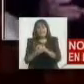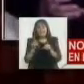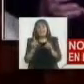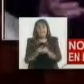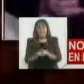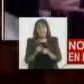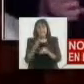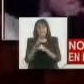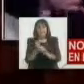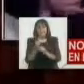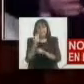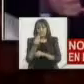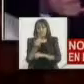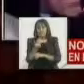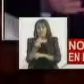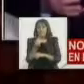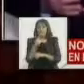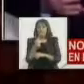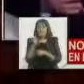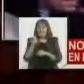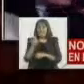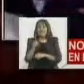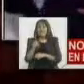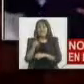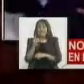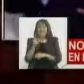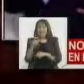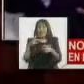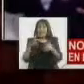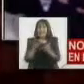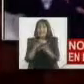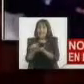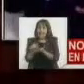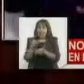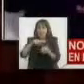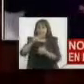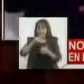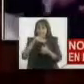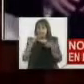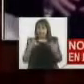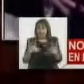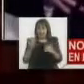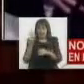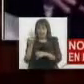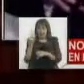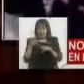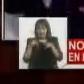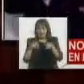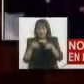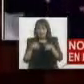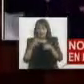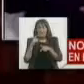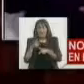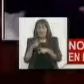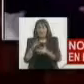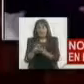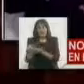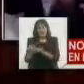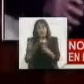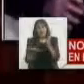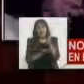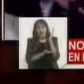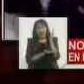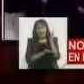también hicimos muchísimo énfasis en el daño ambiental ya ocasionado, la destrucción